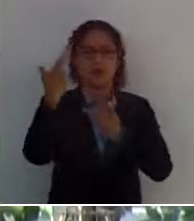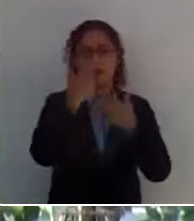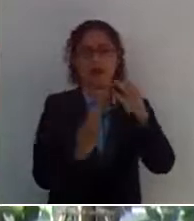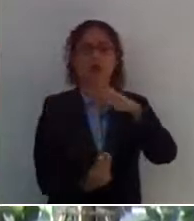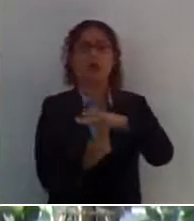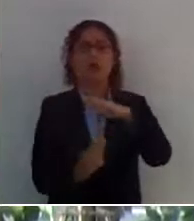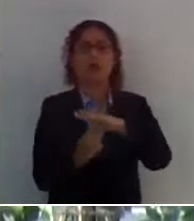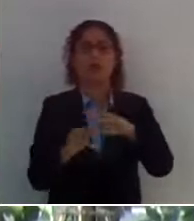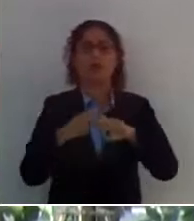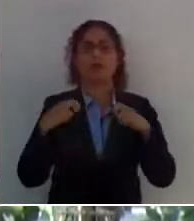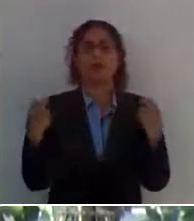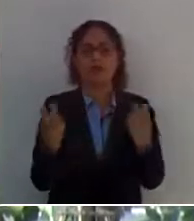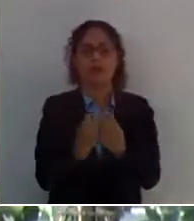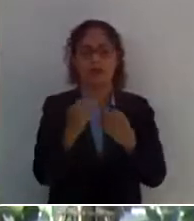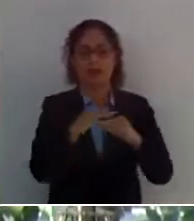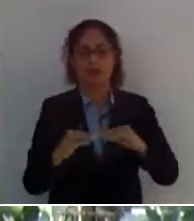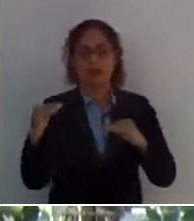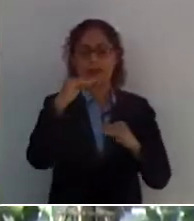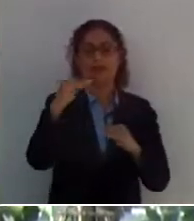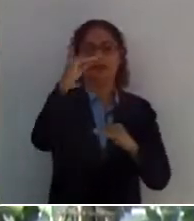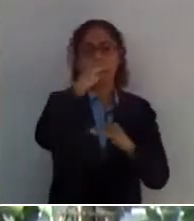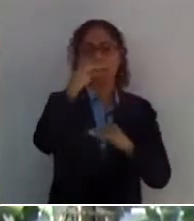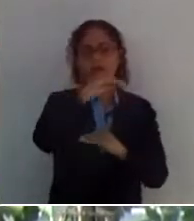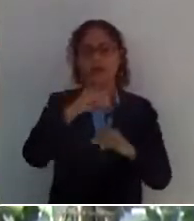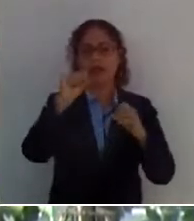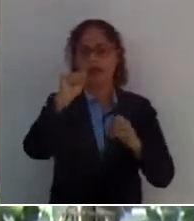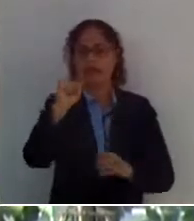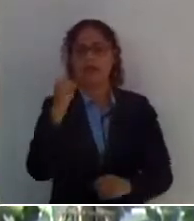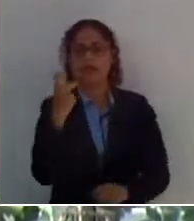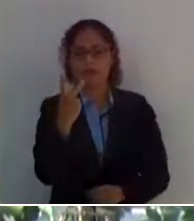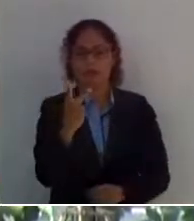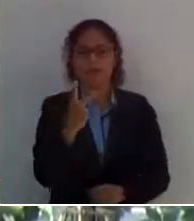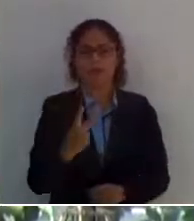de Ascensos de la Secretaría de Seguridad Pública.